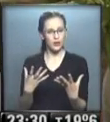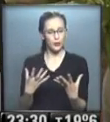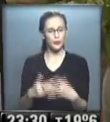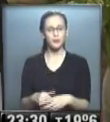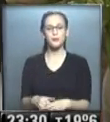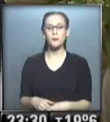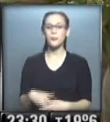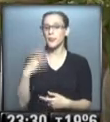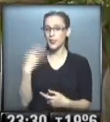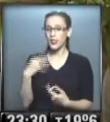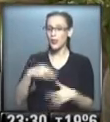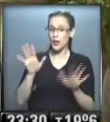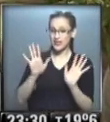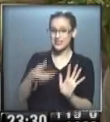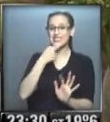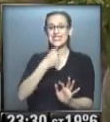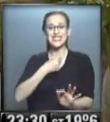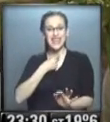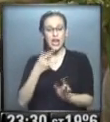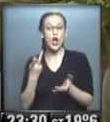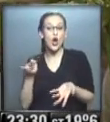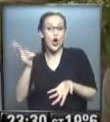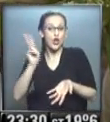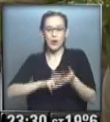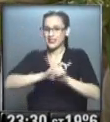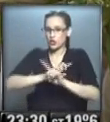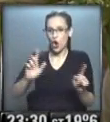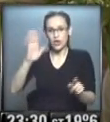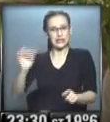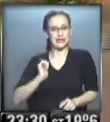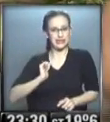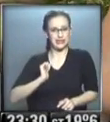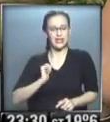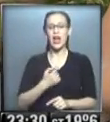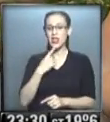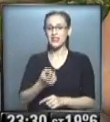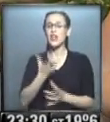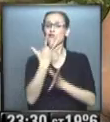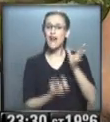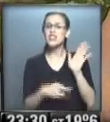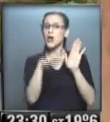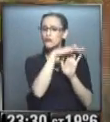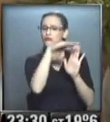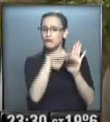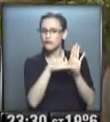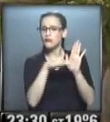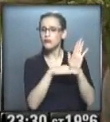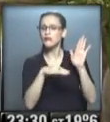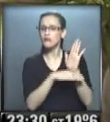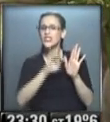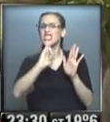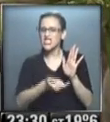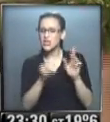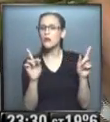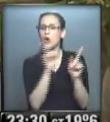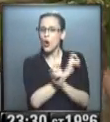eso es lo que tenemos que hacer, porque si lo que queremos es no repetir, es justamente decir: estos son los errores que se cometieron, estos son los problemas